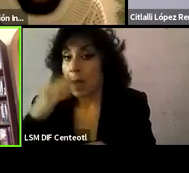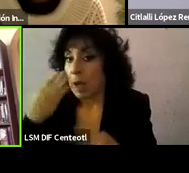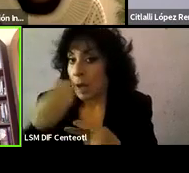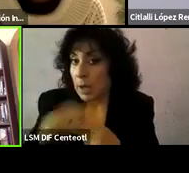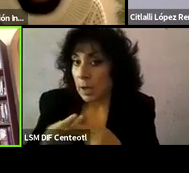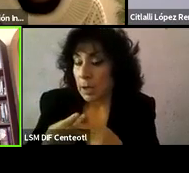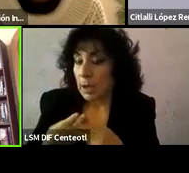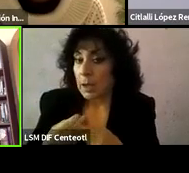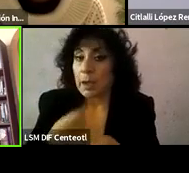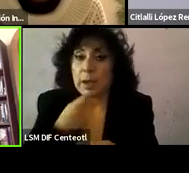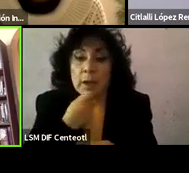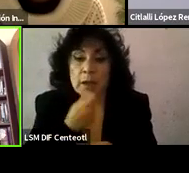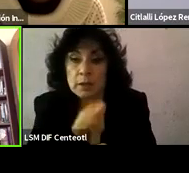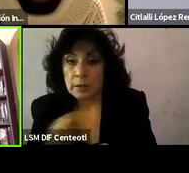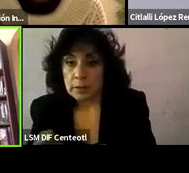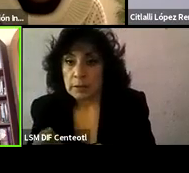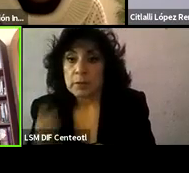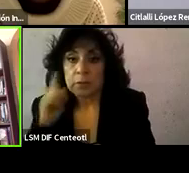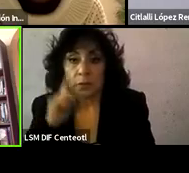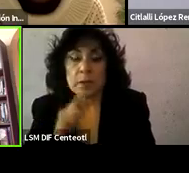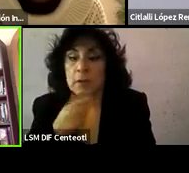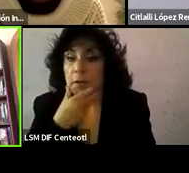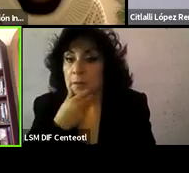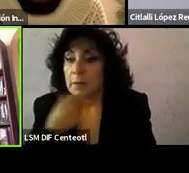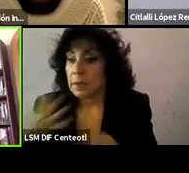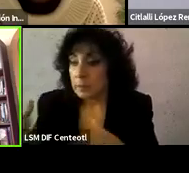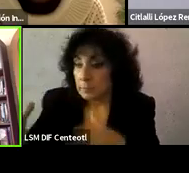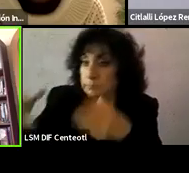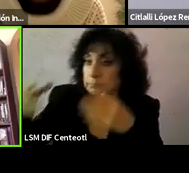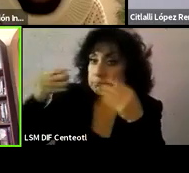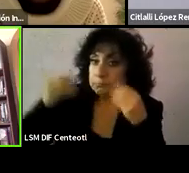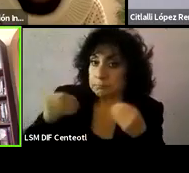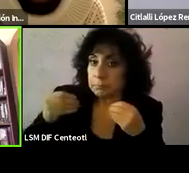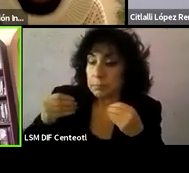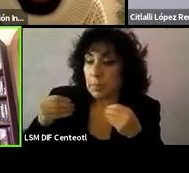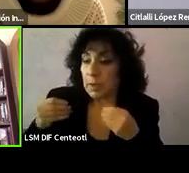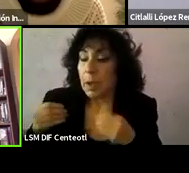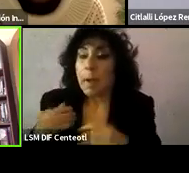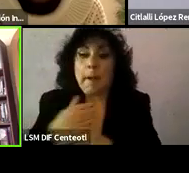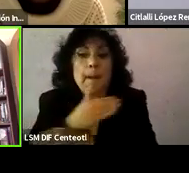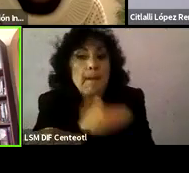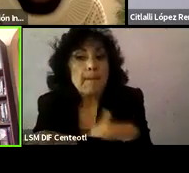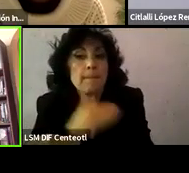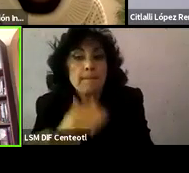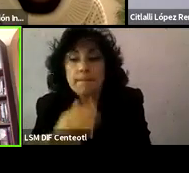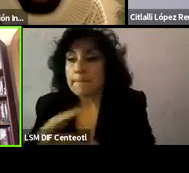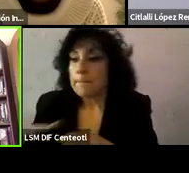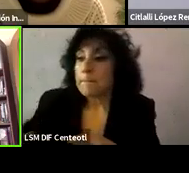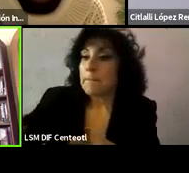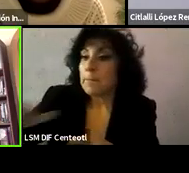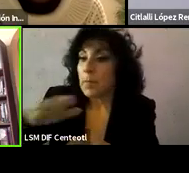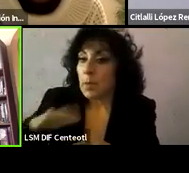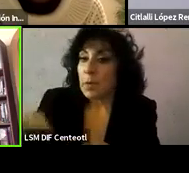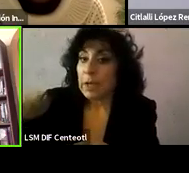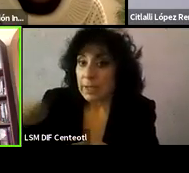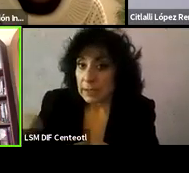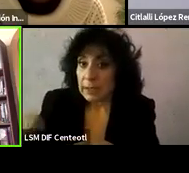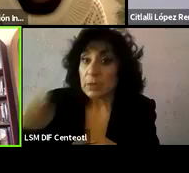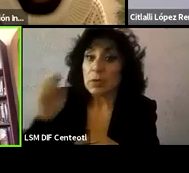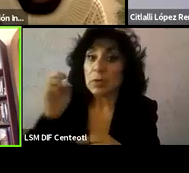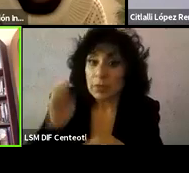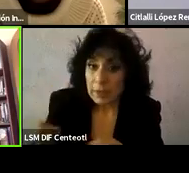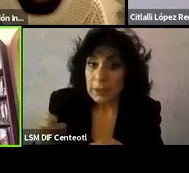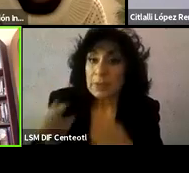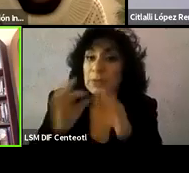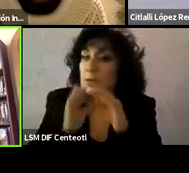los niños y las niñas tienen que asumir acompañados de la propia comunidad, ¿no? Creo que ahí hay una visión totalmente distinta. Y